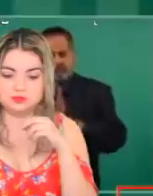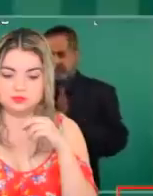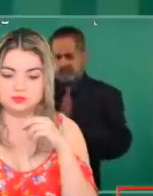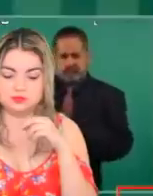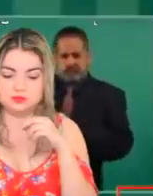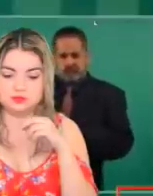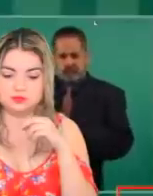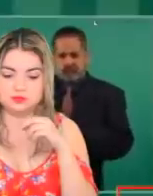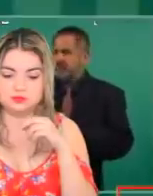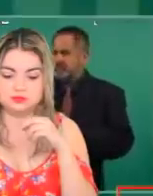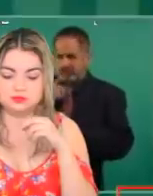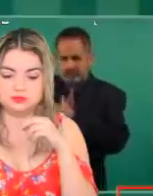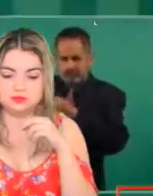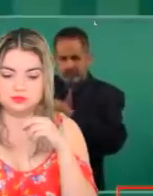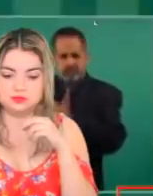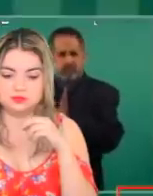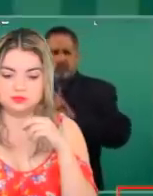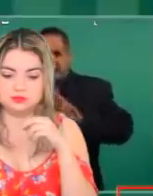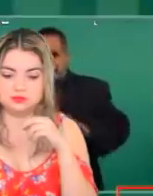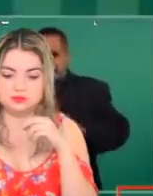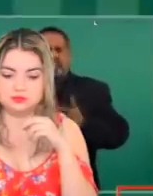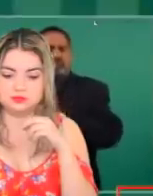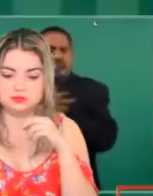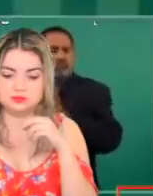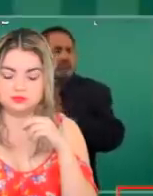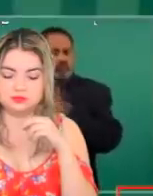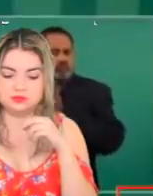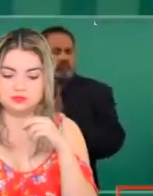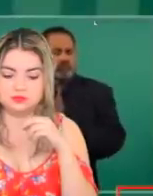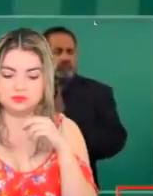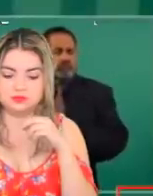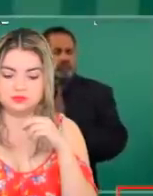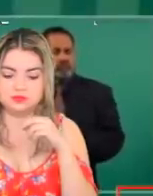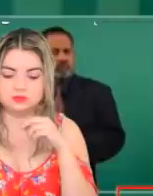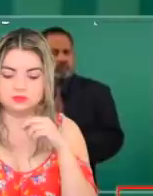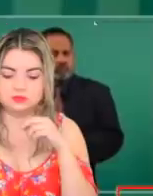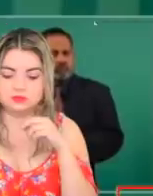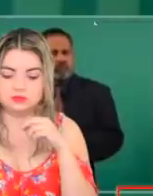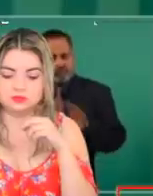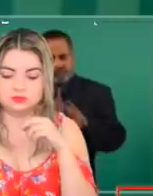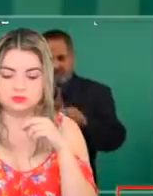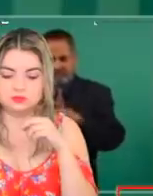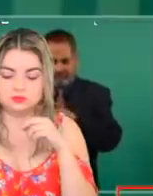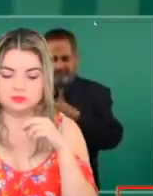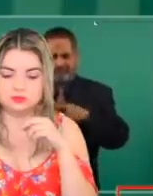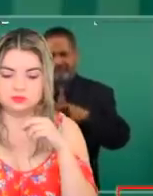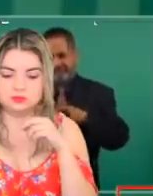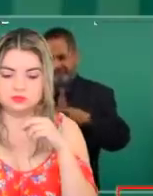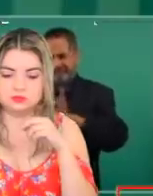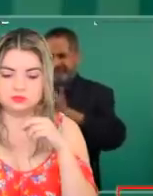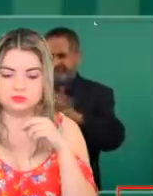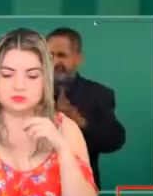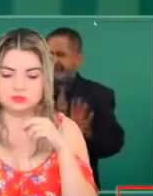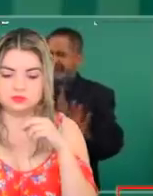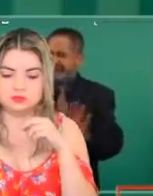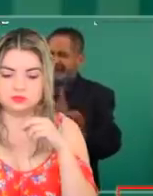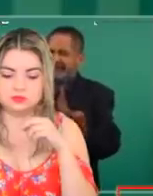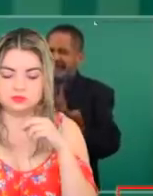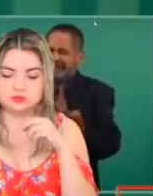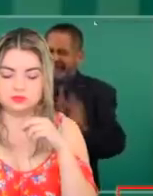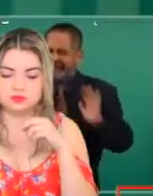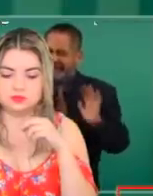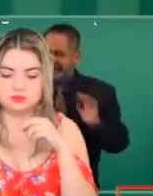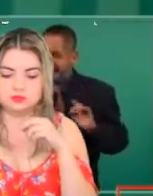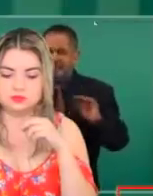Zoé que nos conteste, porque estamos también en vísperas. Ahora sí